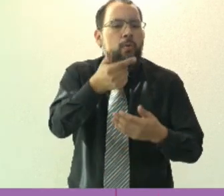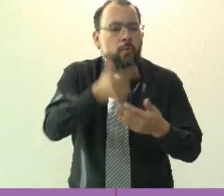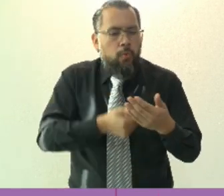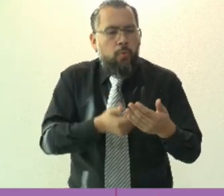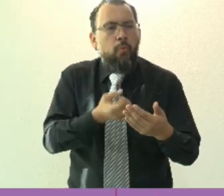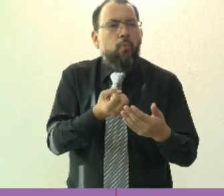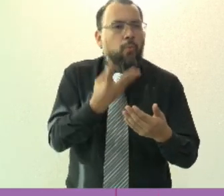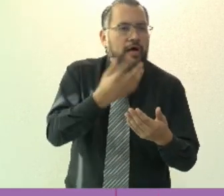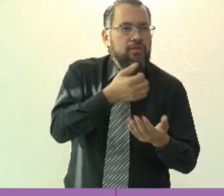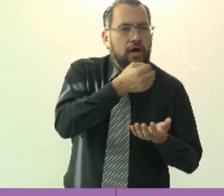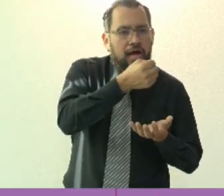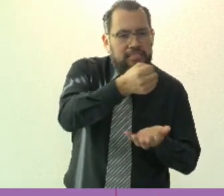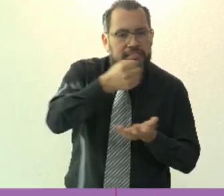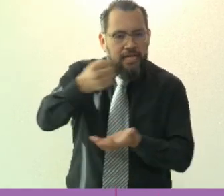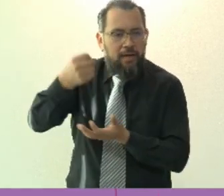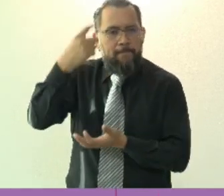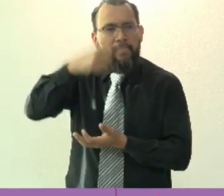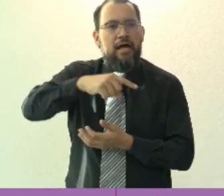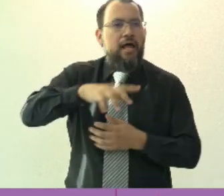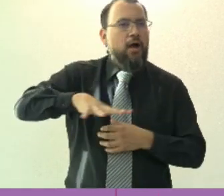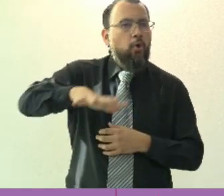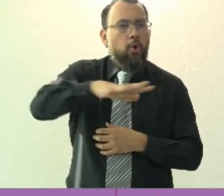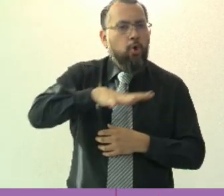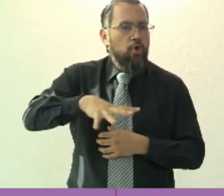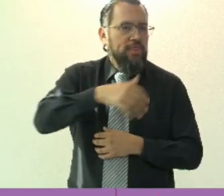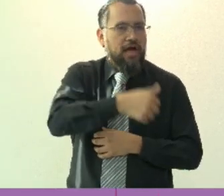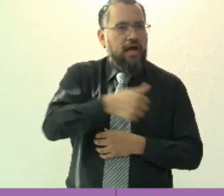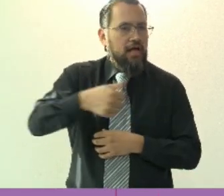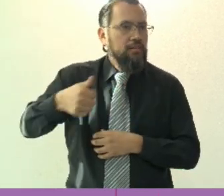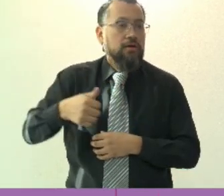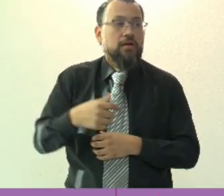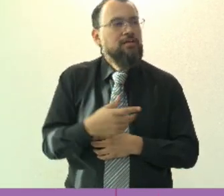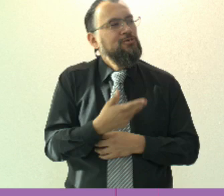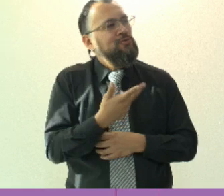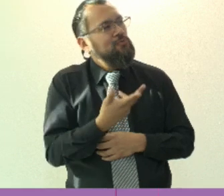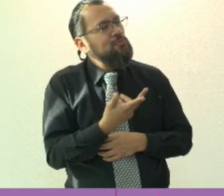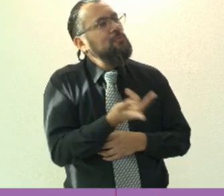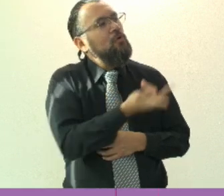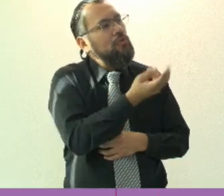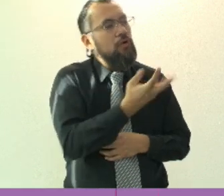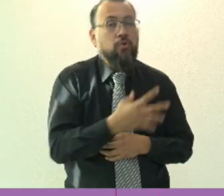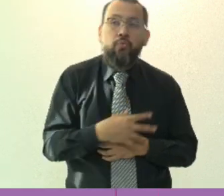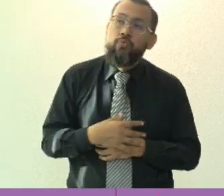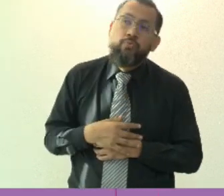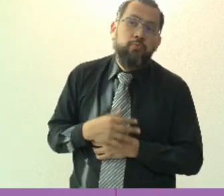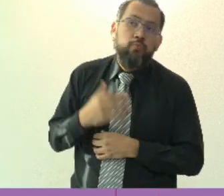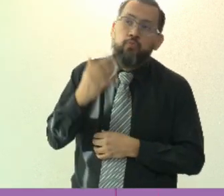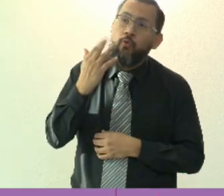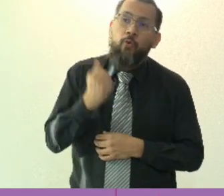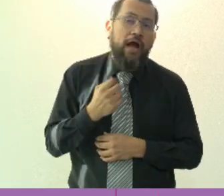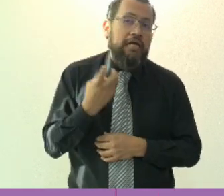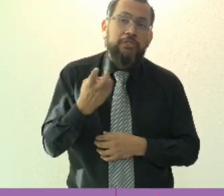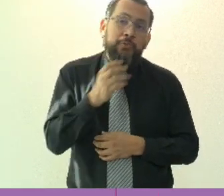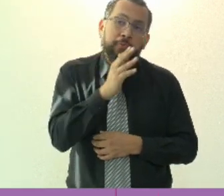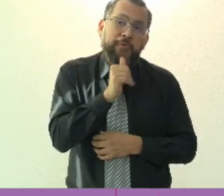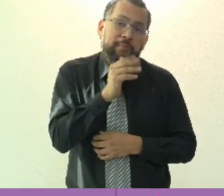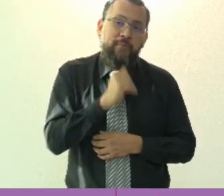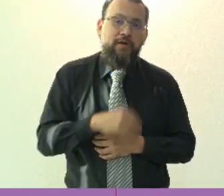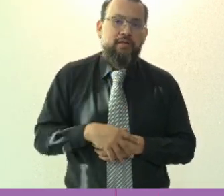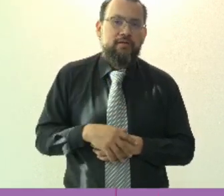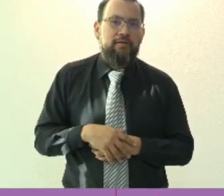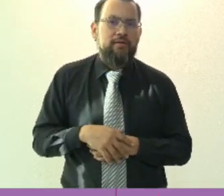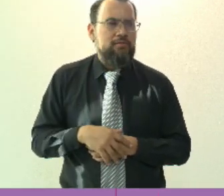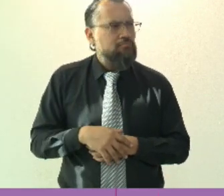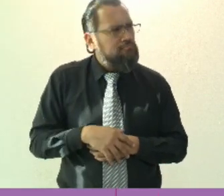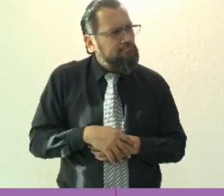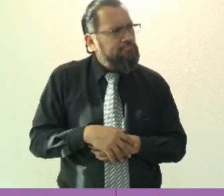la delegación a cada colonia, y pues necesitamos saber. Uy, híjoles, no. No, pues es que no se puede. No,